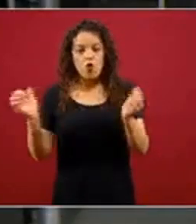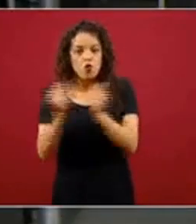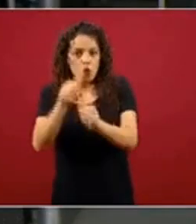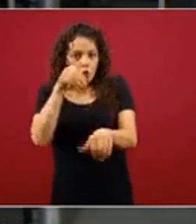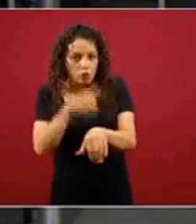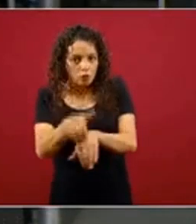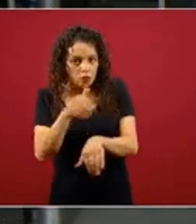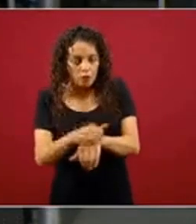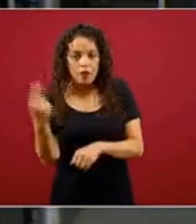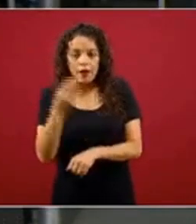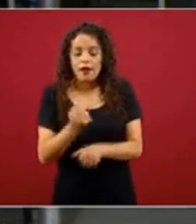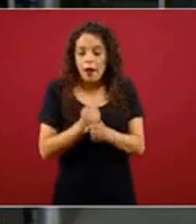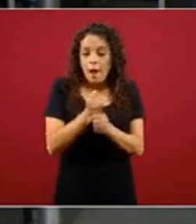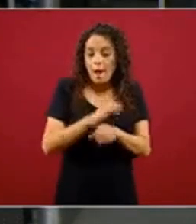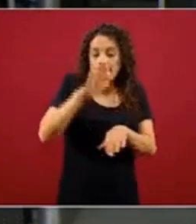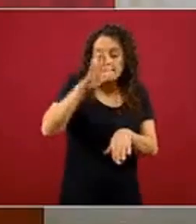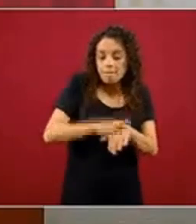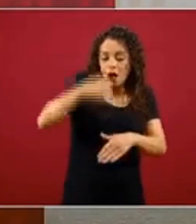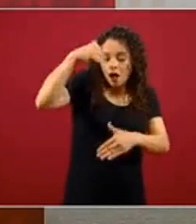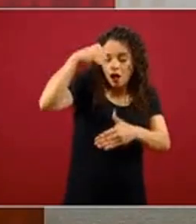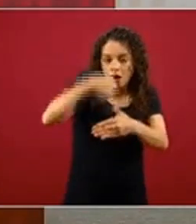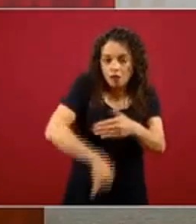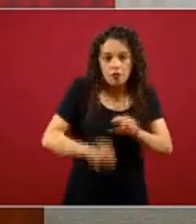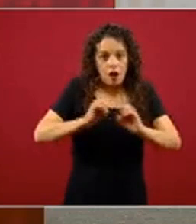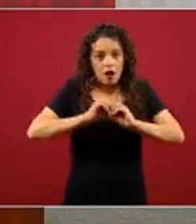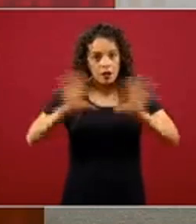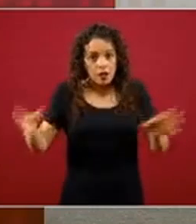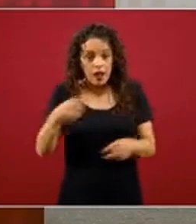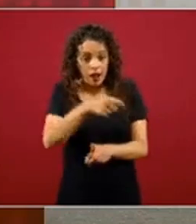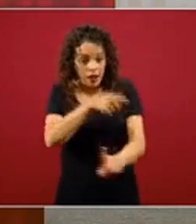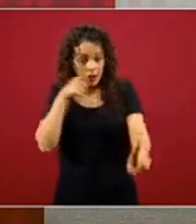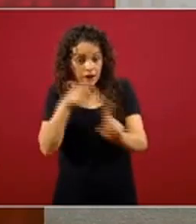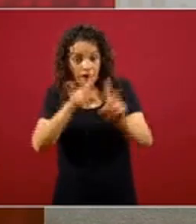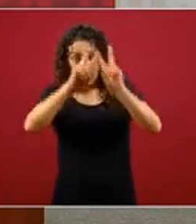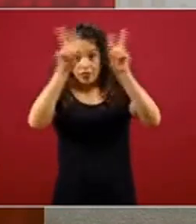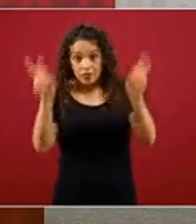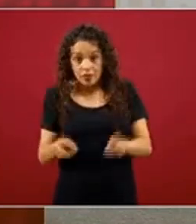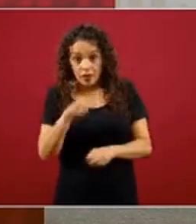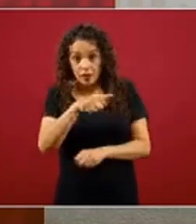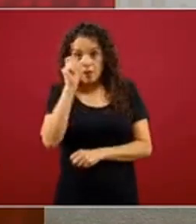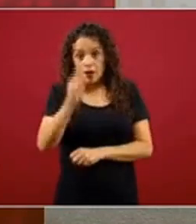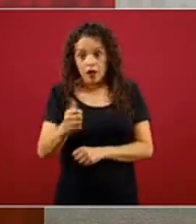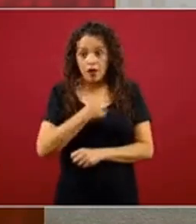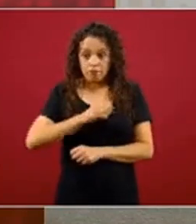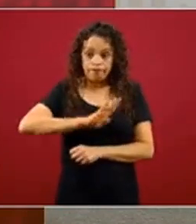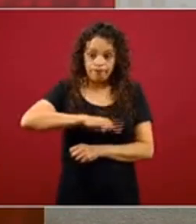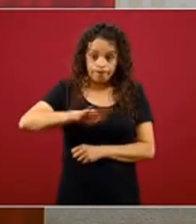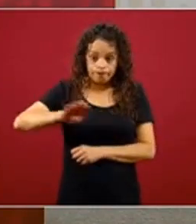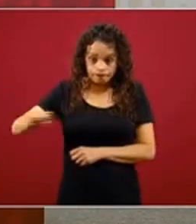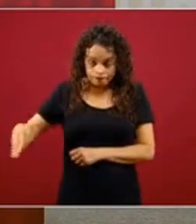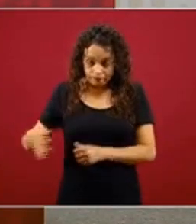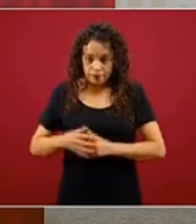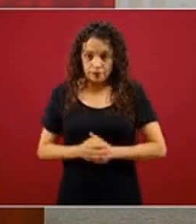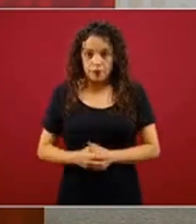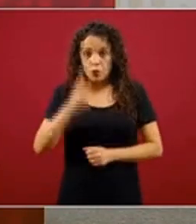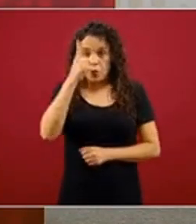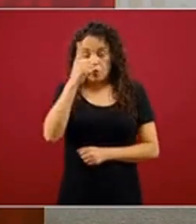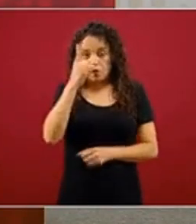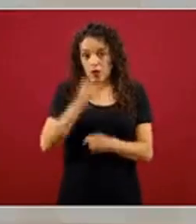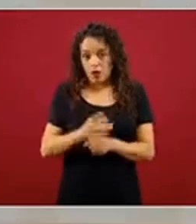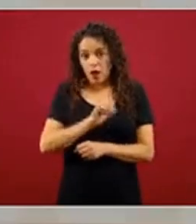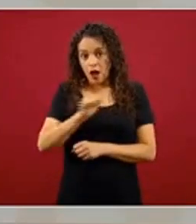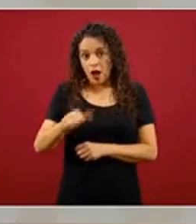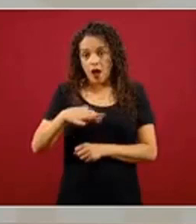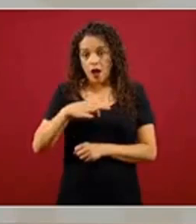más extensa y enfocada al tema específico de la mortalidad, más allá de la vigilancia epidemiológica solamente,